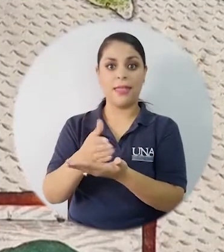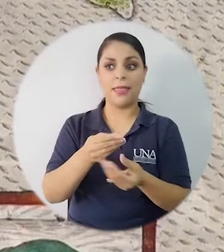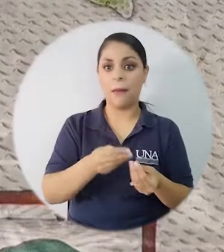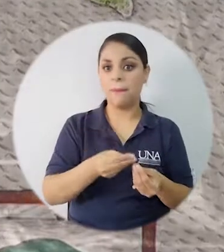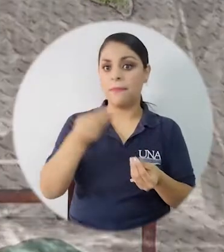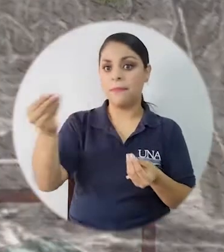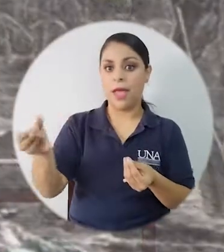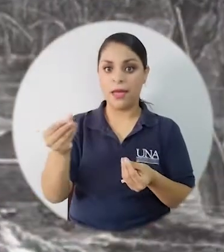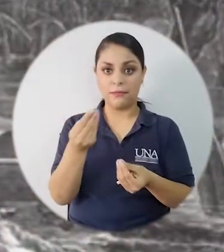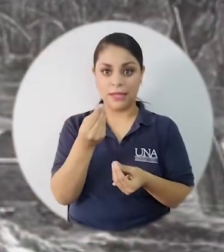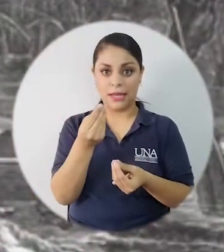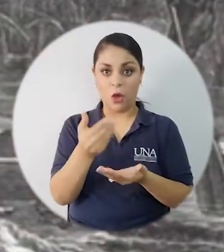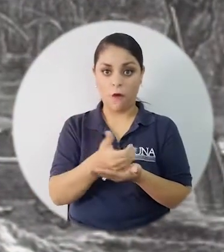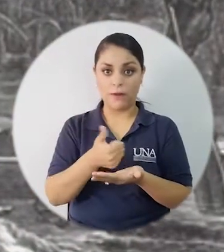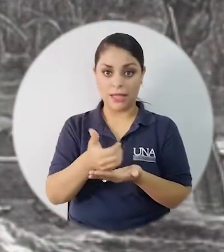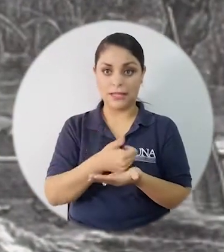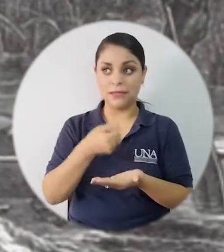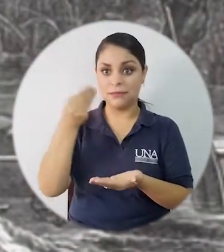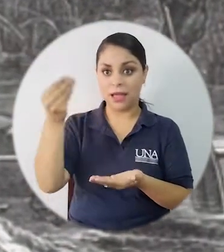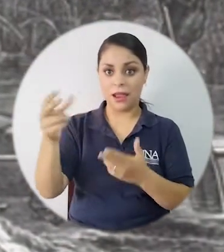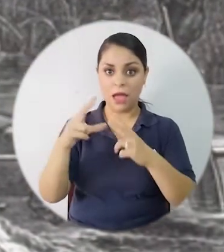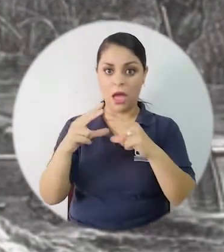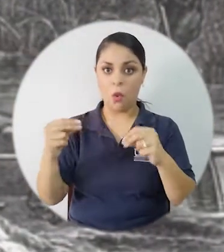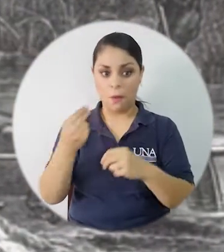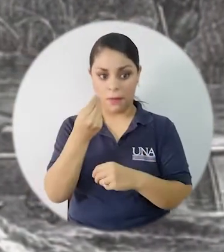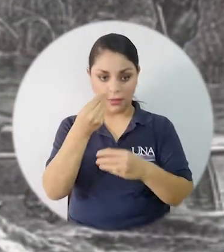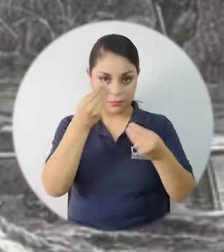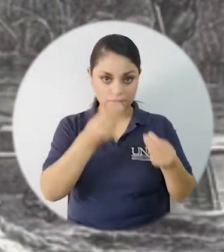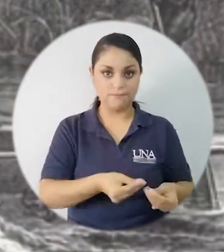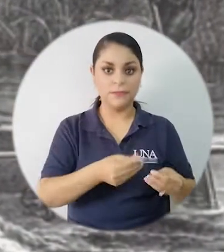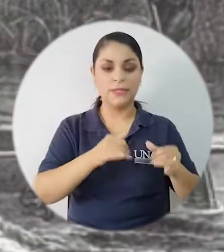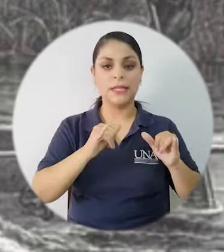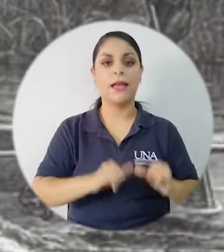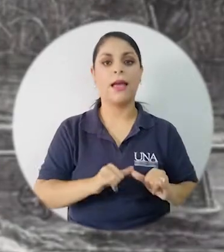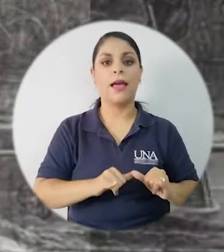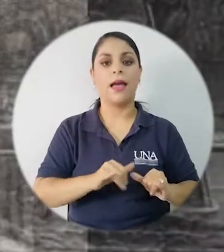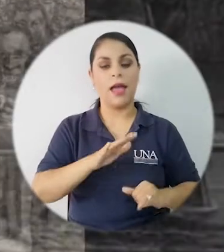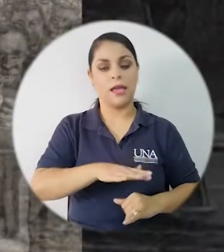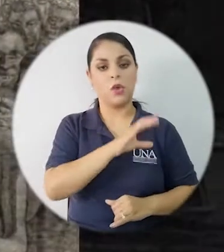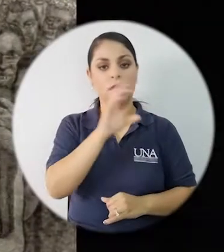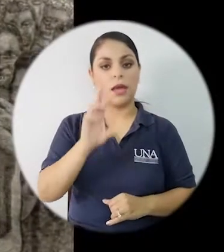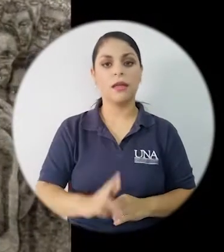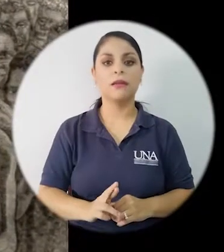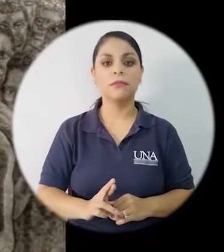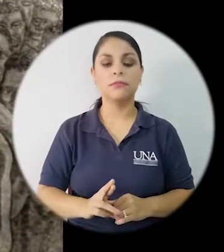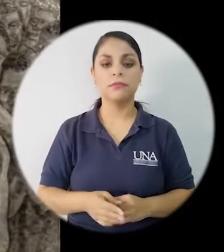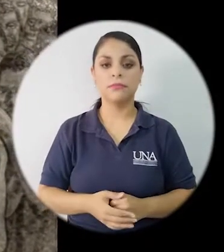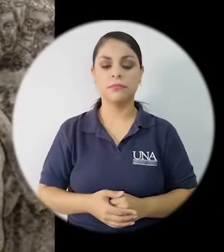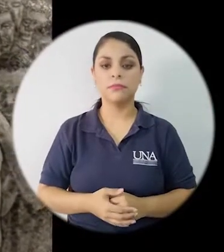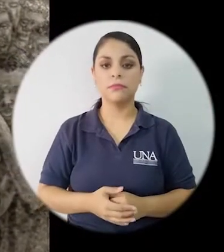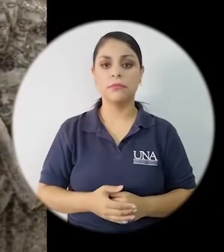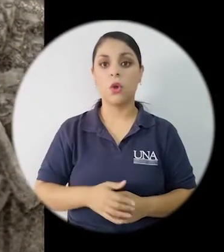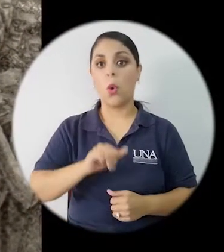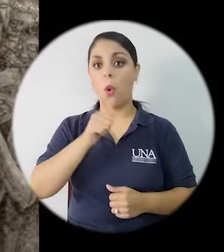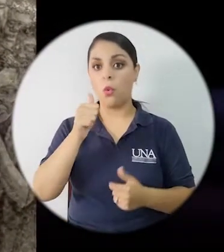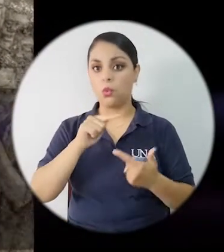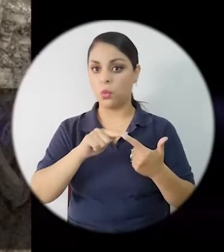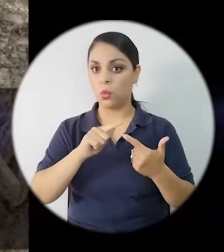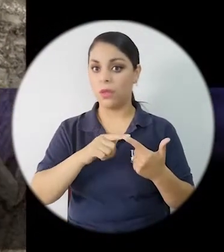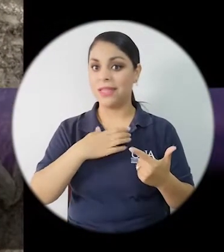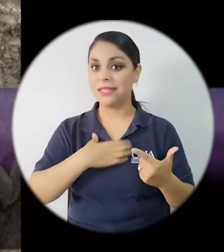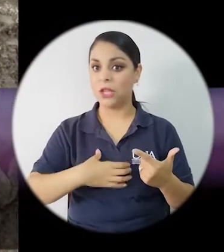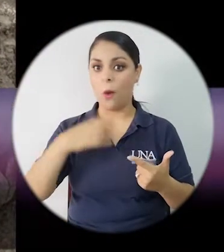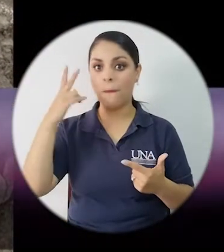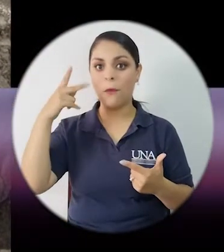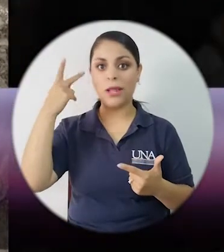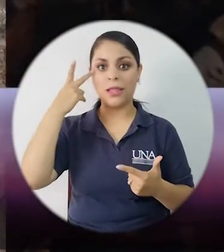diezmos a Nicaragua y se queda ese circulante, ese metálico, se queda en lo que conocemos como Costa Rica. El